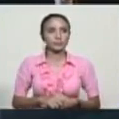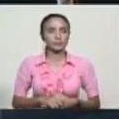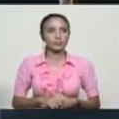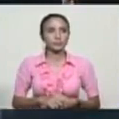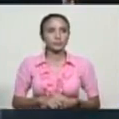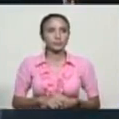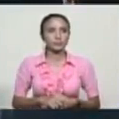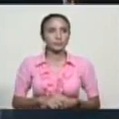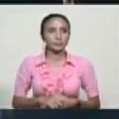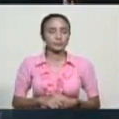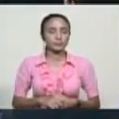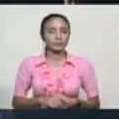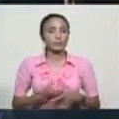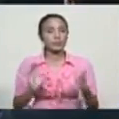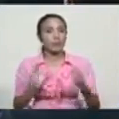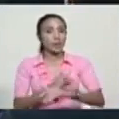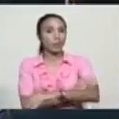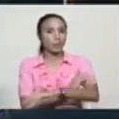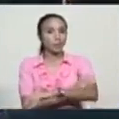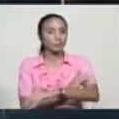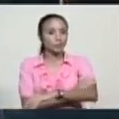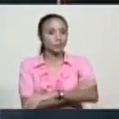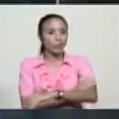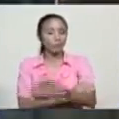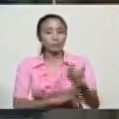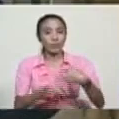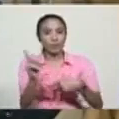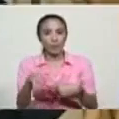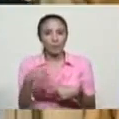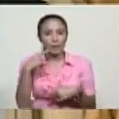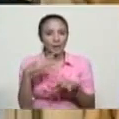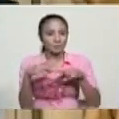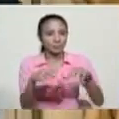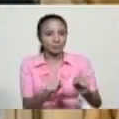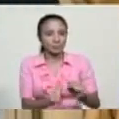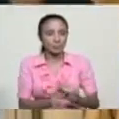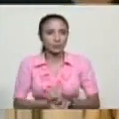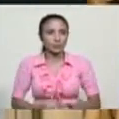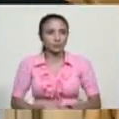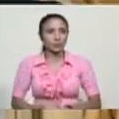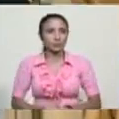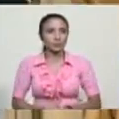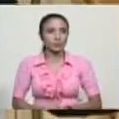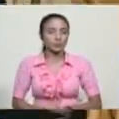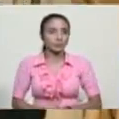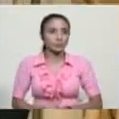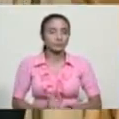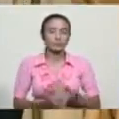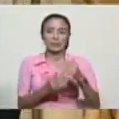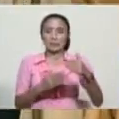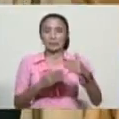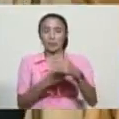La extrema derecha y las corrientes fascistas han plenado